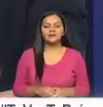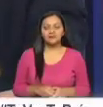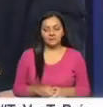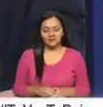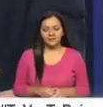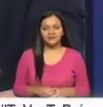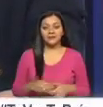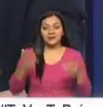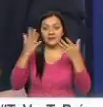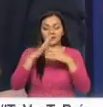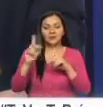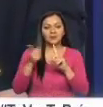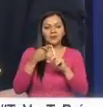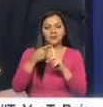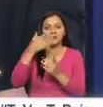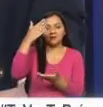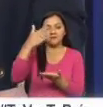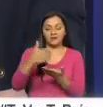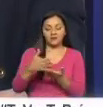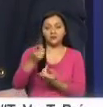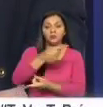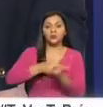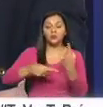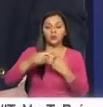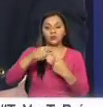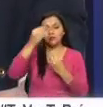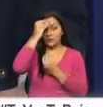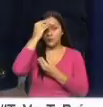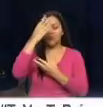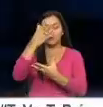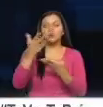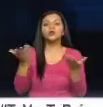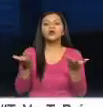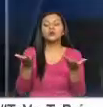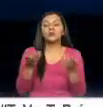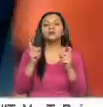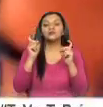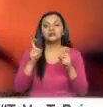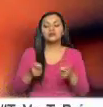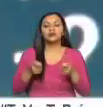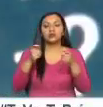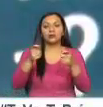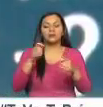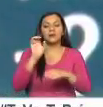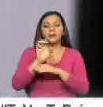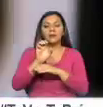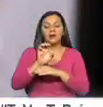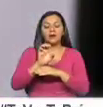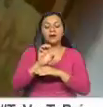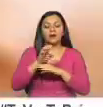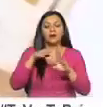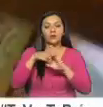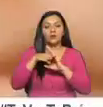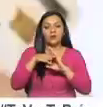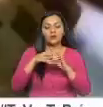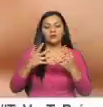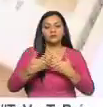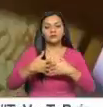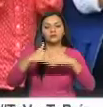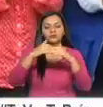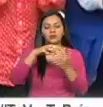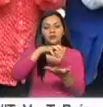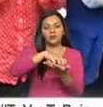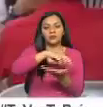Es tiempo de hacer una primera pausa. Al volver le contamos sobre los créditos que entrega Banecuador para reactivar la economía de